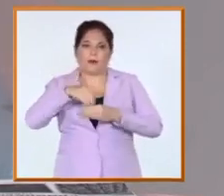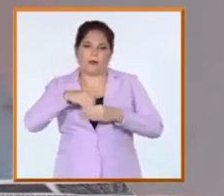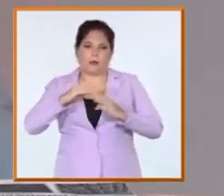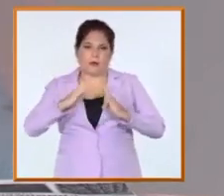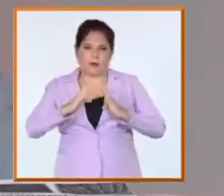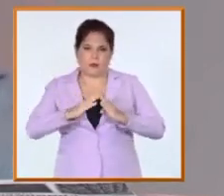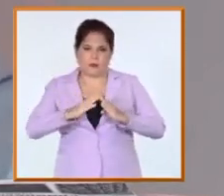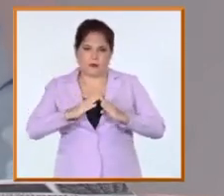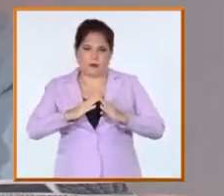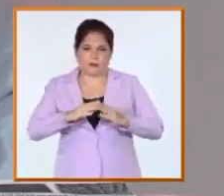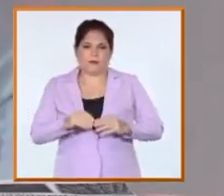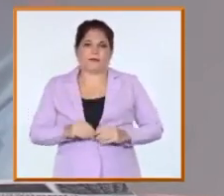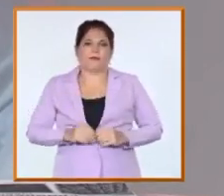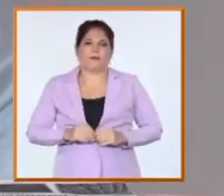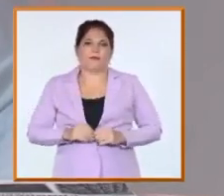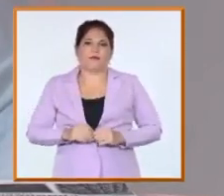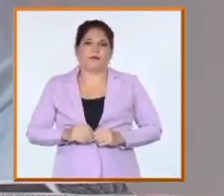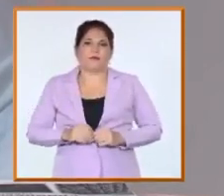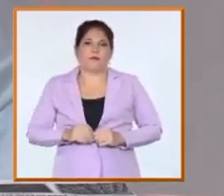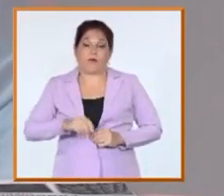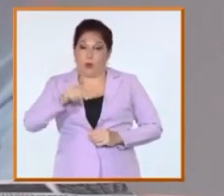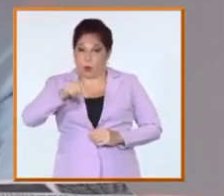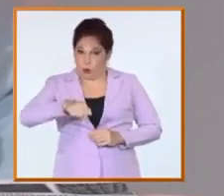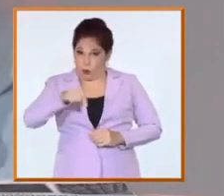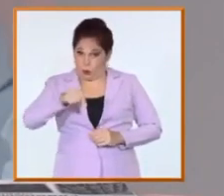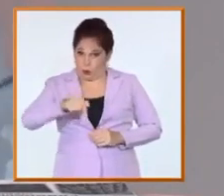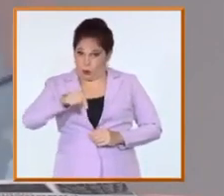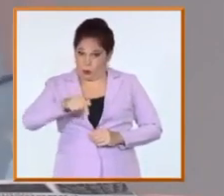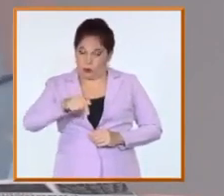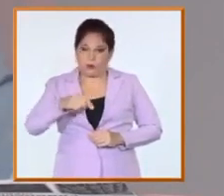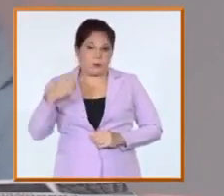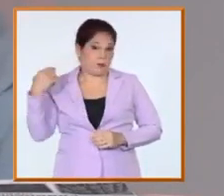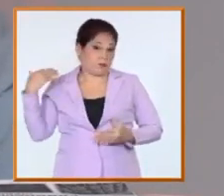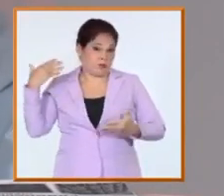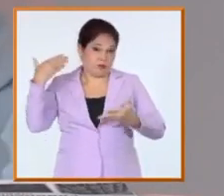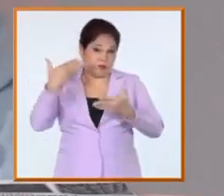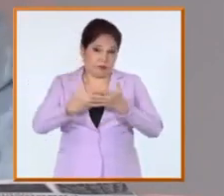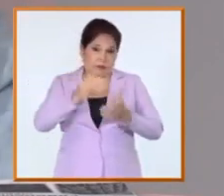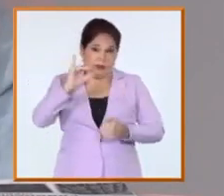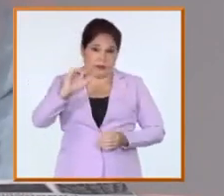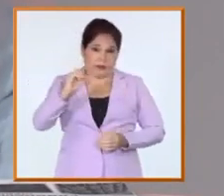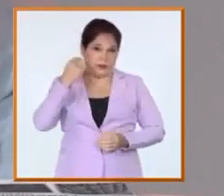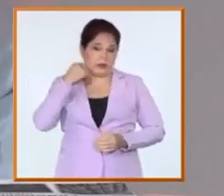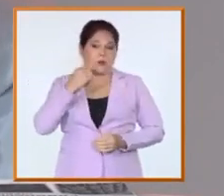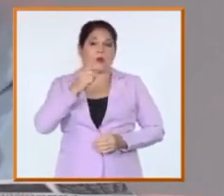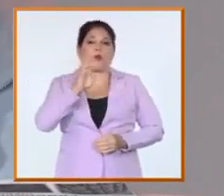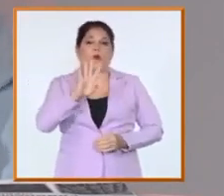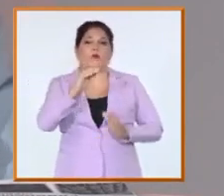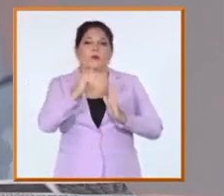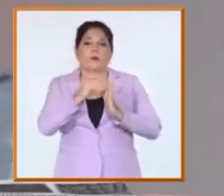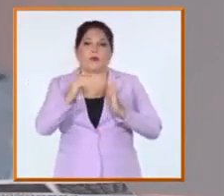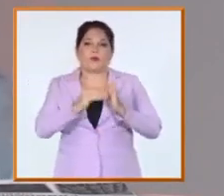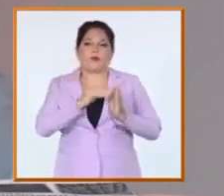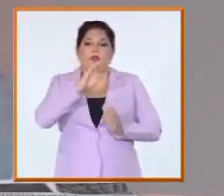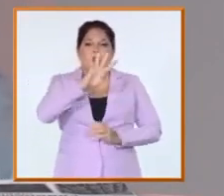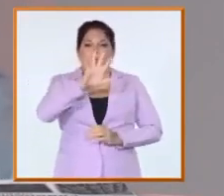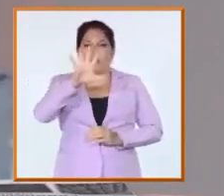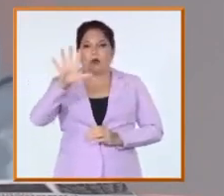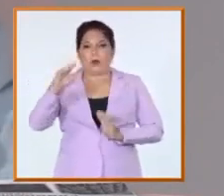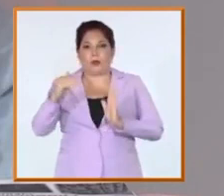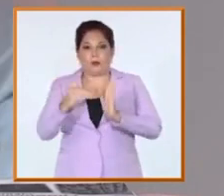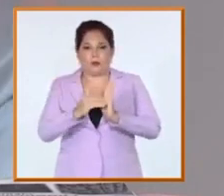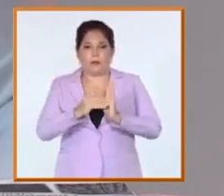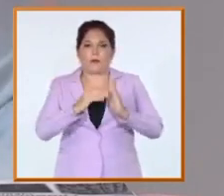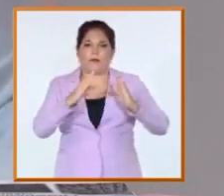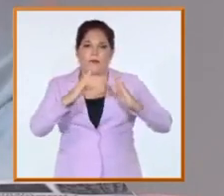vivienda hoy tenemos construida cuatro millones cincuenta y cuatro mil viviendas en el